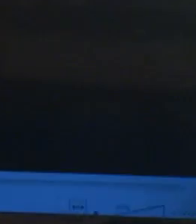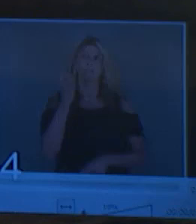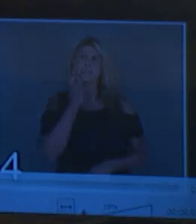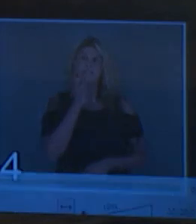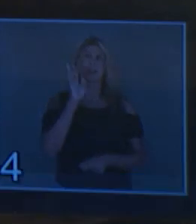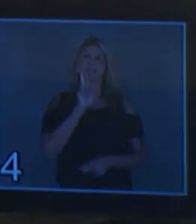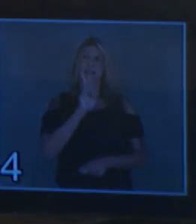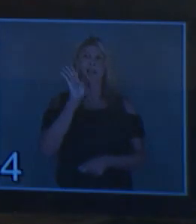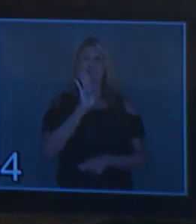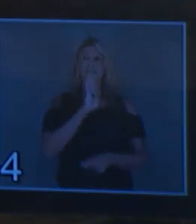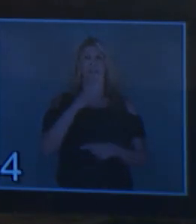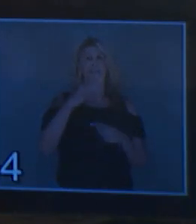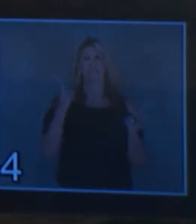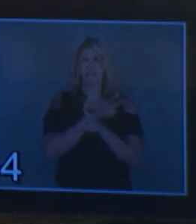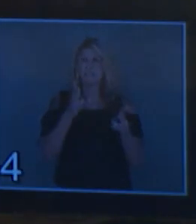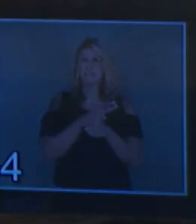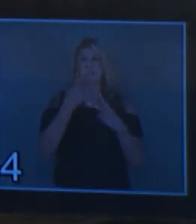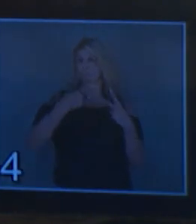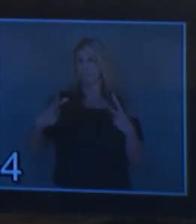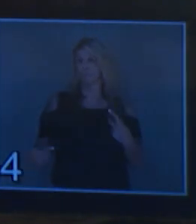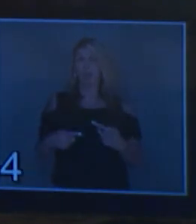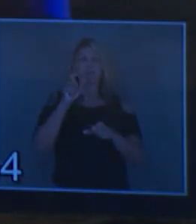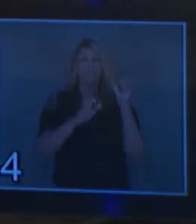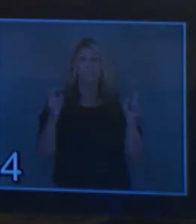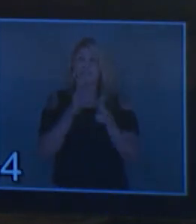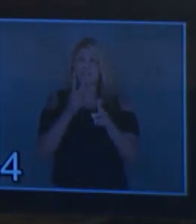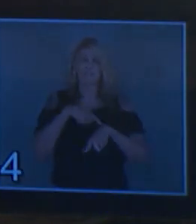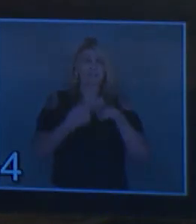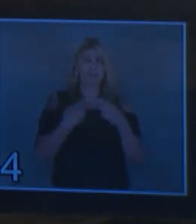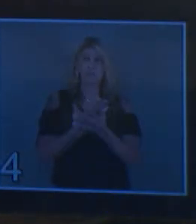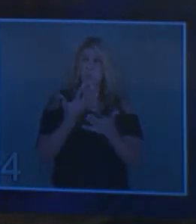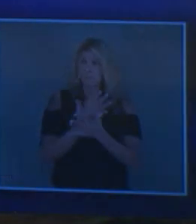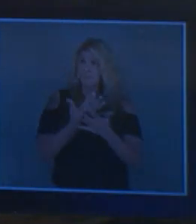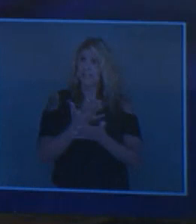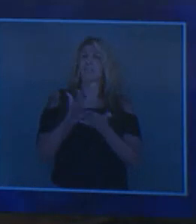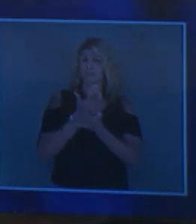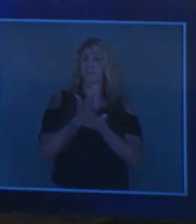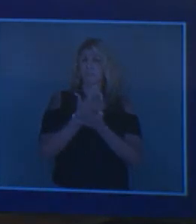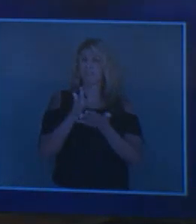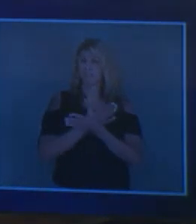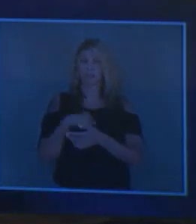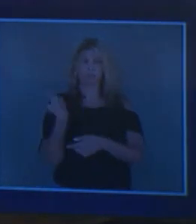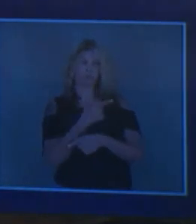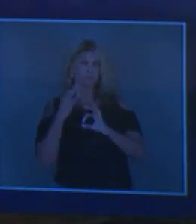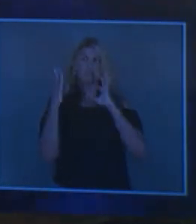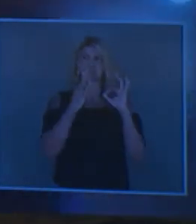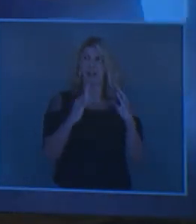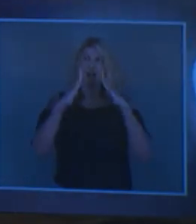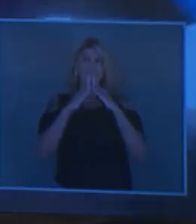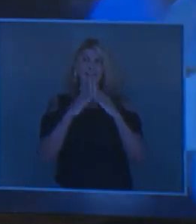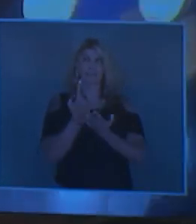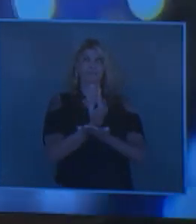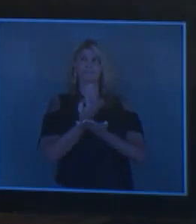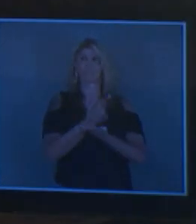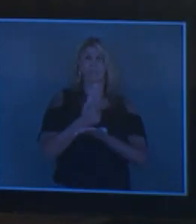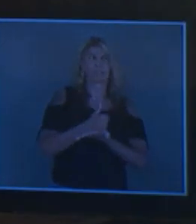yo soy patricia hambre también en facebook también en instagram para ti gran beta lo que necesite el presidente de tv u se llama rodrigo falcón es